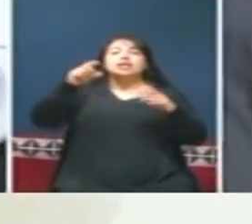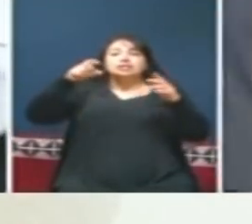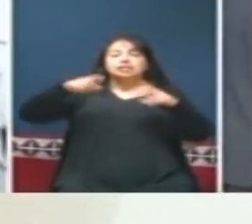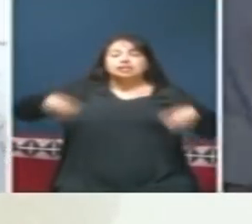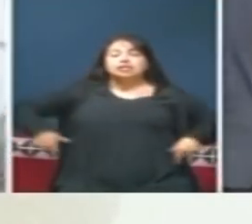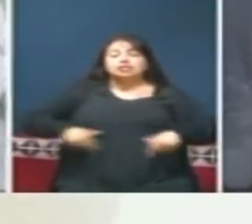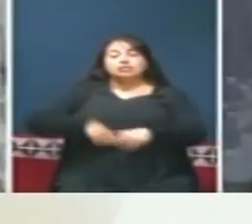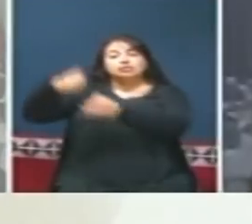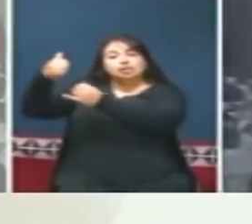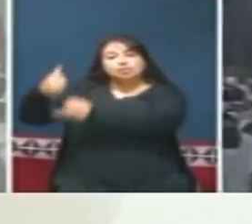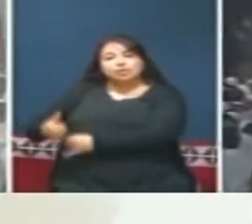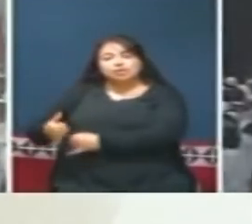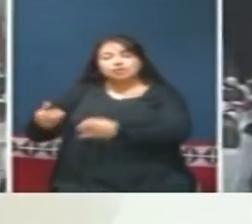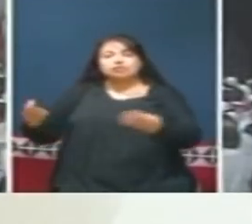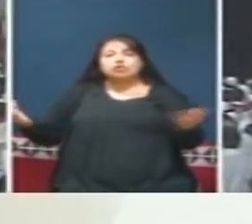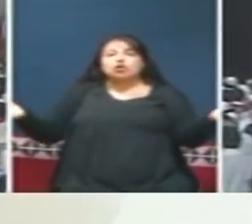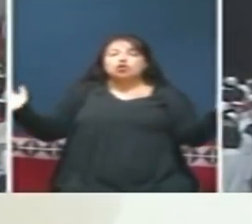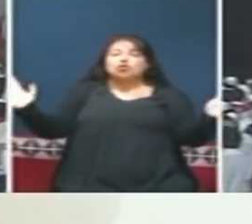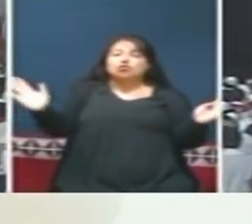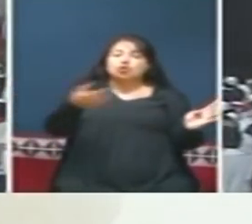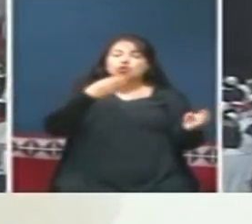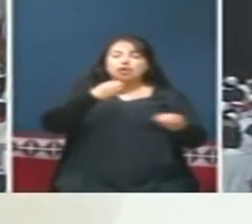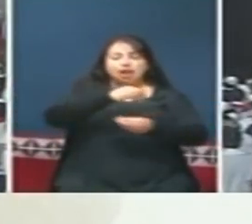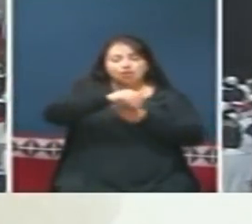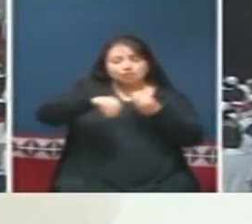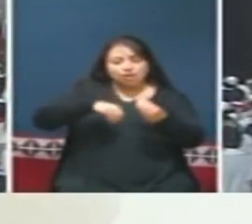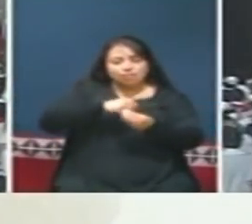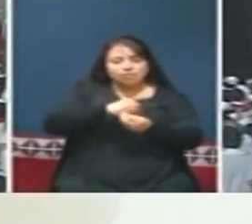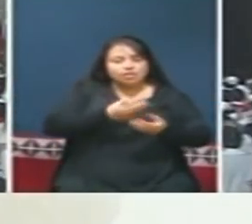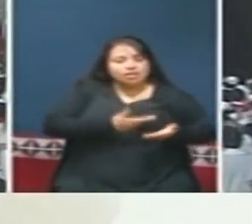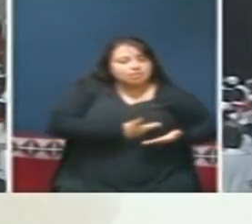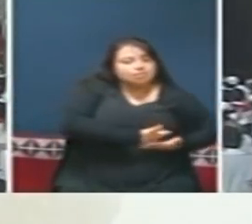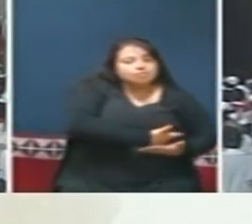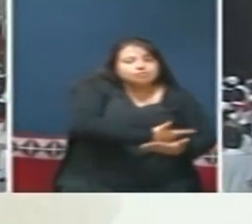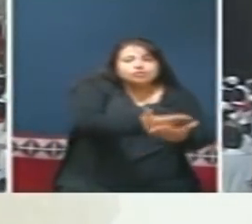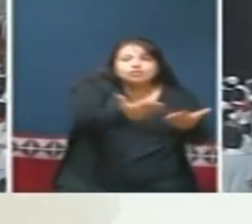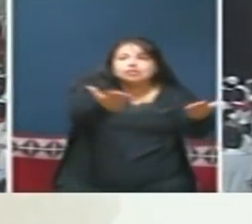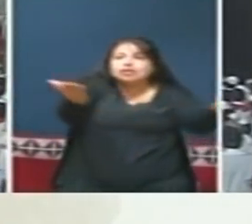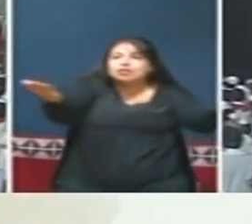Angelo Viciu expone las reliquias a toda la comunidad.